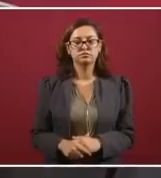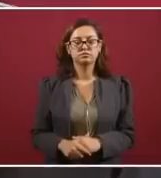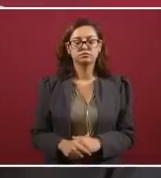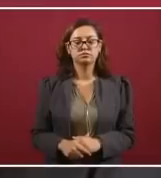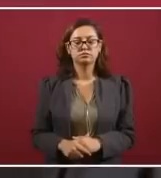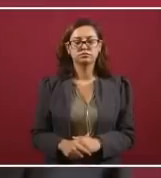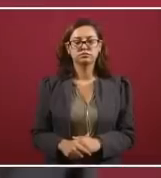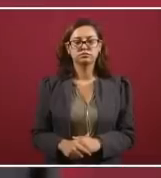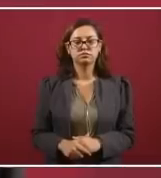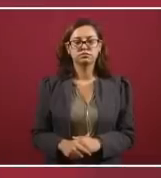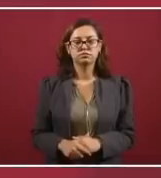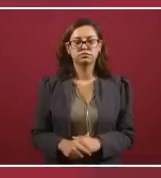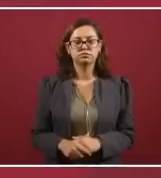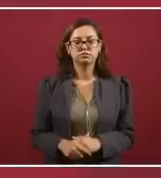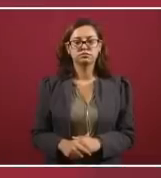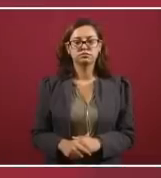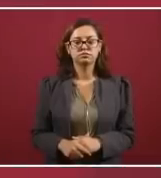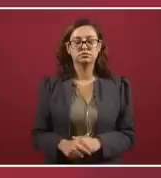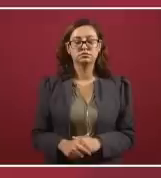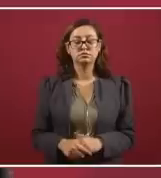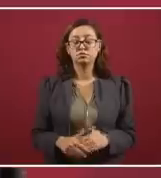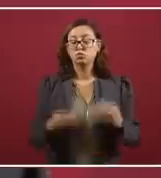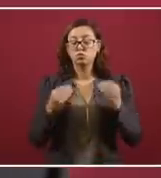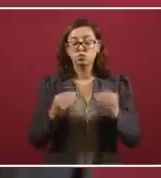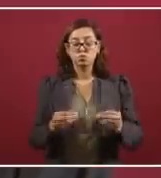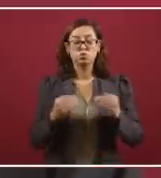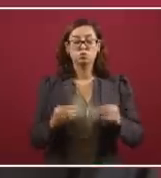haya aceptado